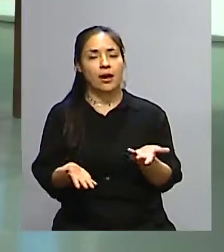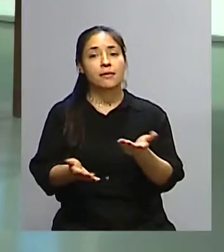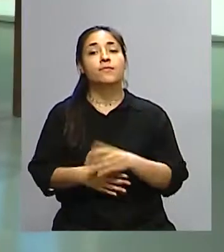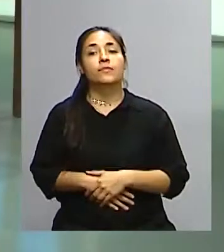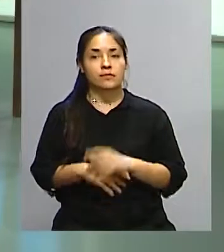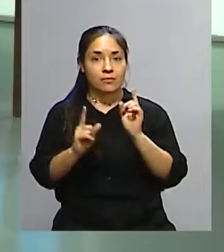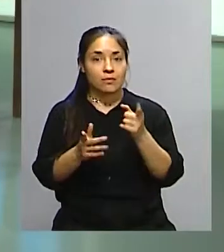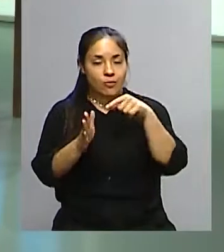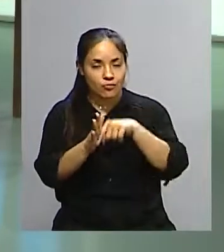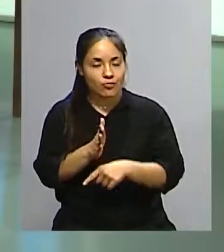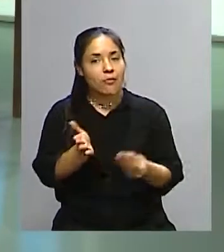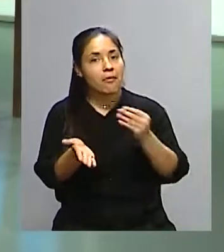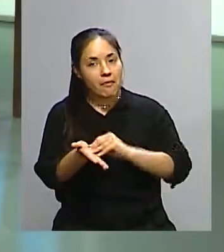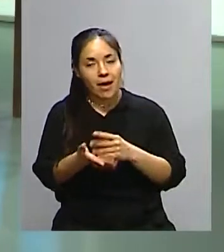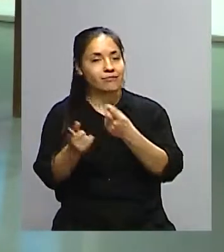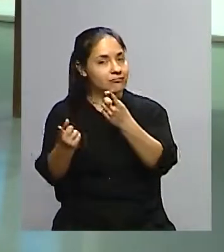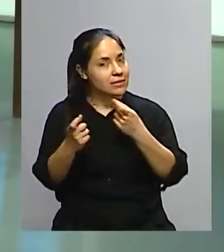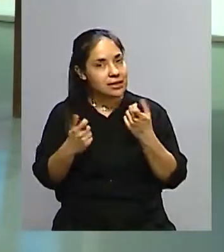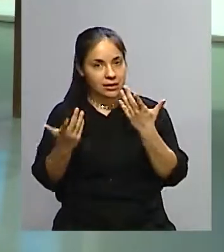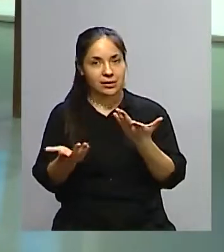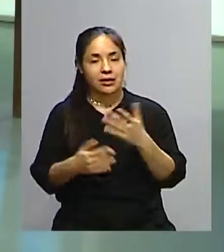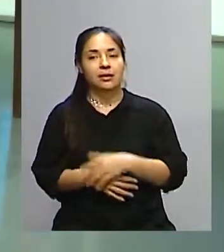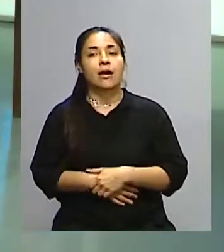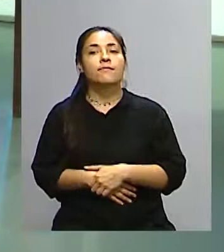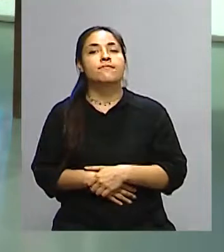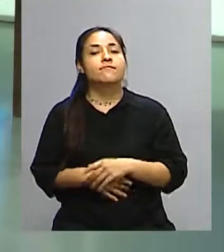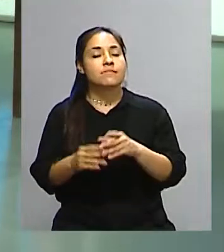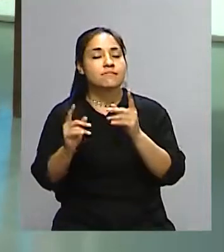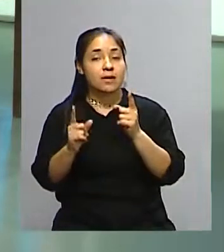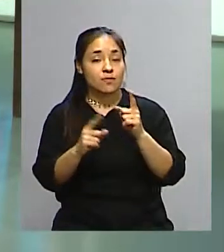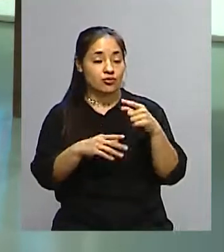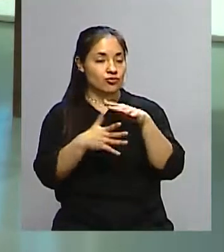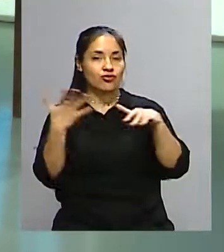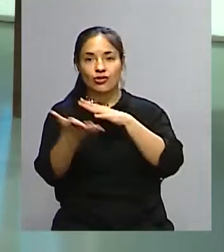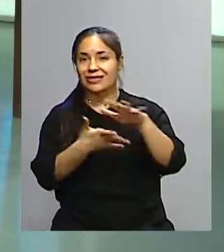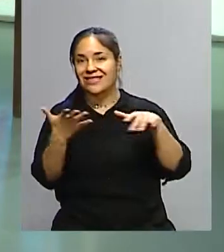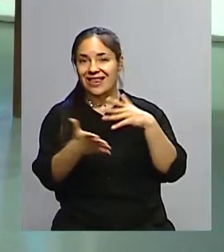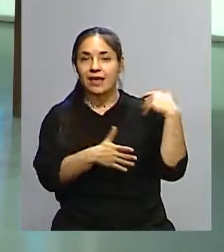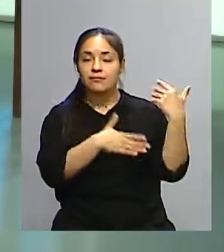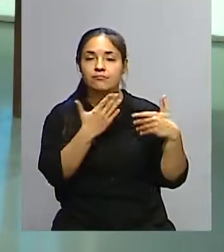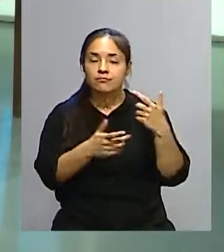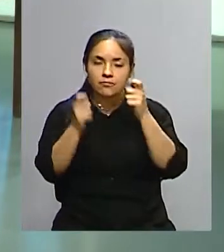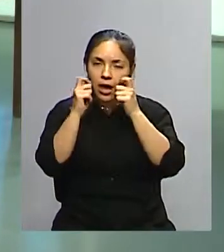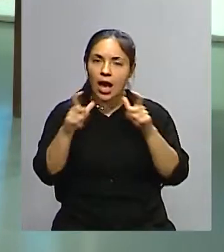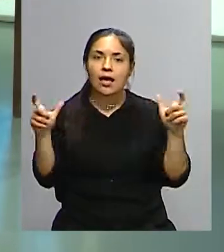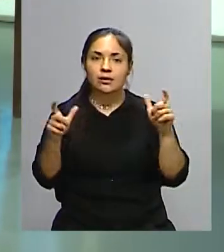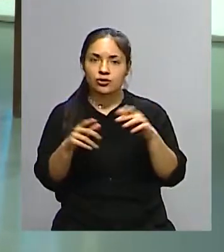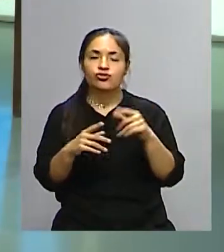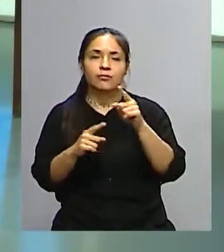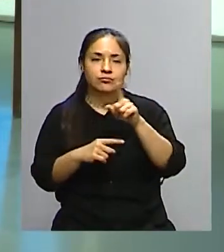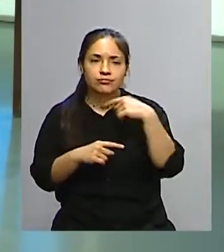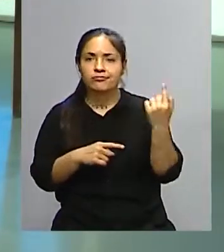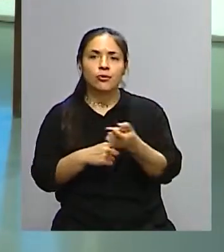hay que empezar a profundizar sin duda en esta cuestión que se viene dando en la sociedad, de empezar a prestar atención en esas falencias que